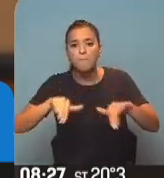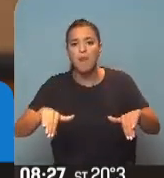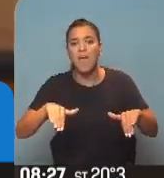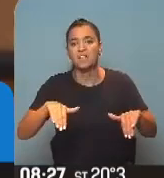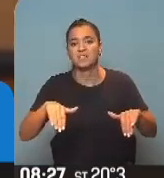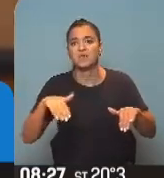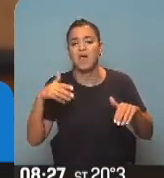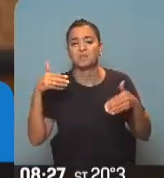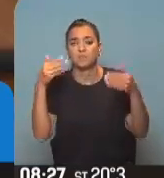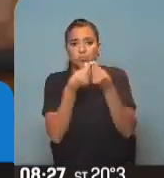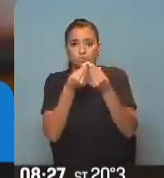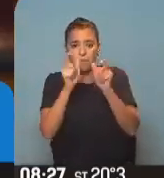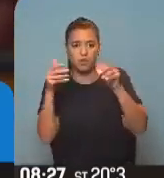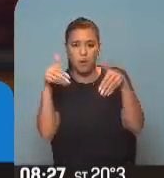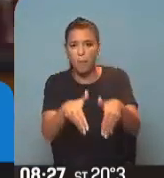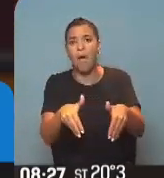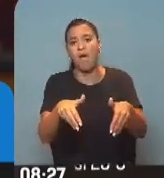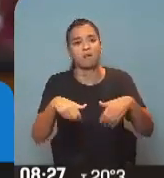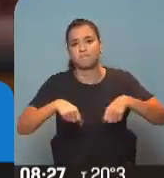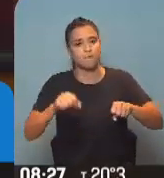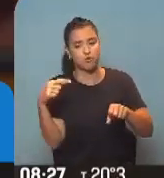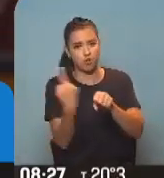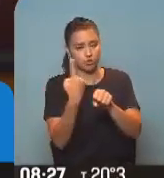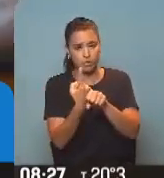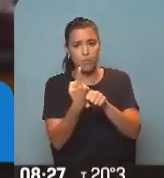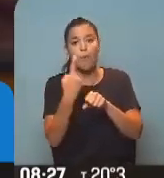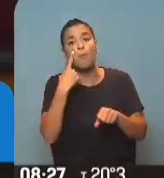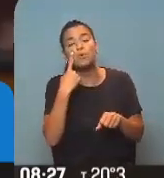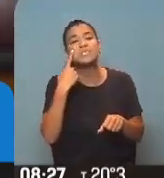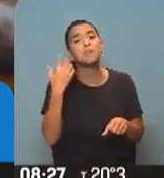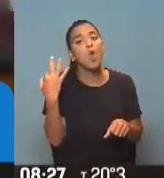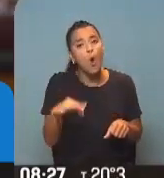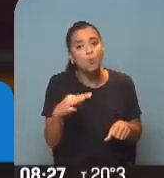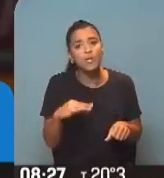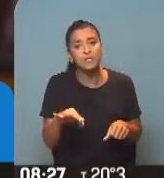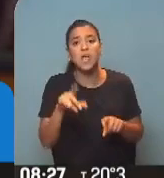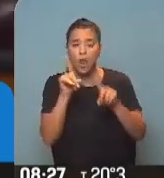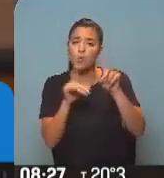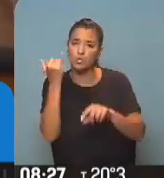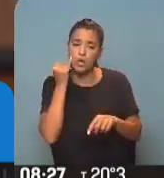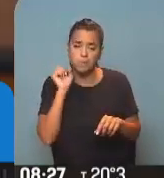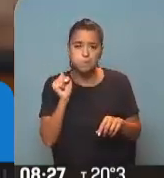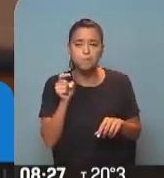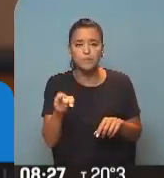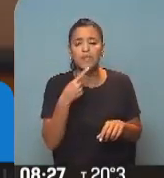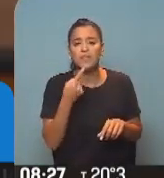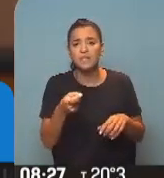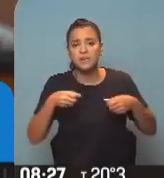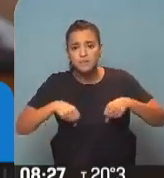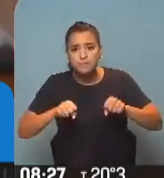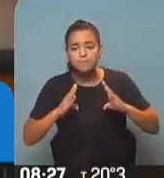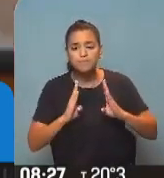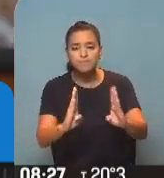concurridas sino que cada municipio tenía la obligación y así lo hicieron algunos de establecer corredores seguros